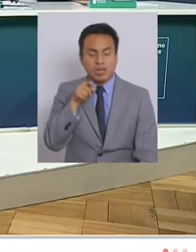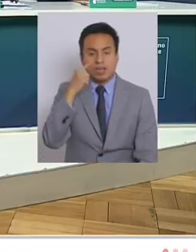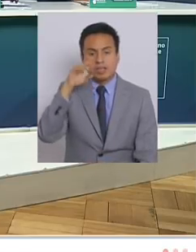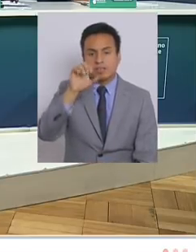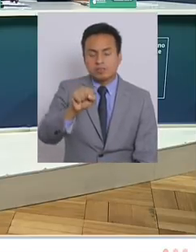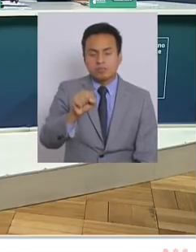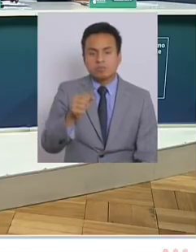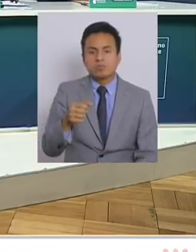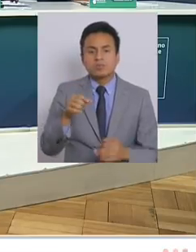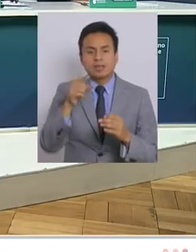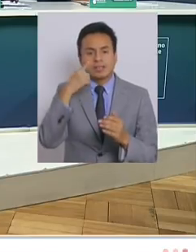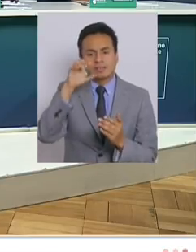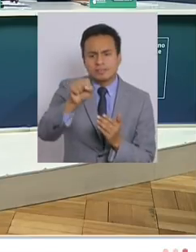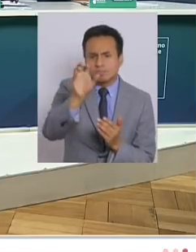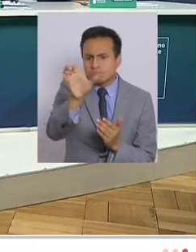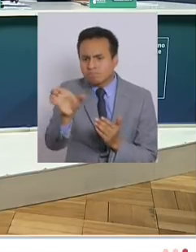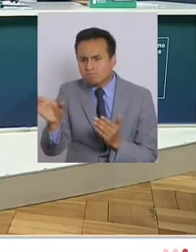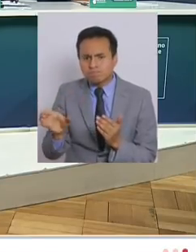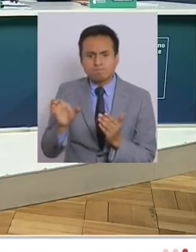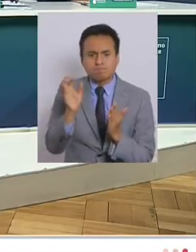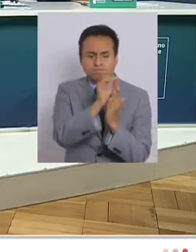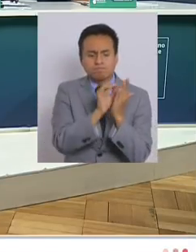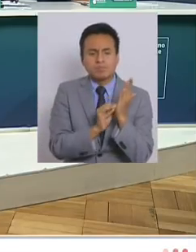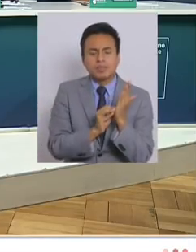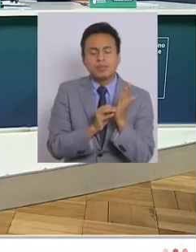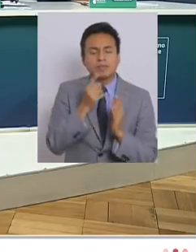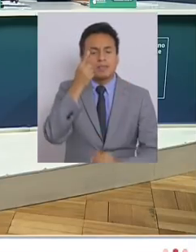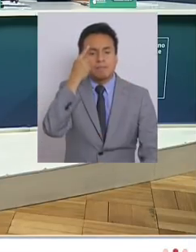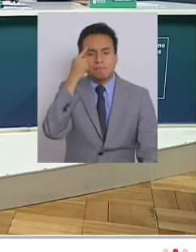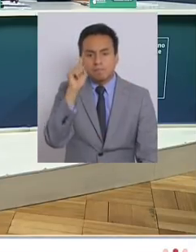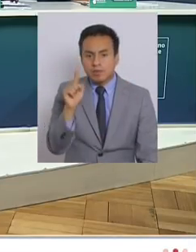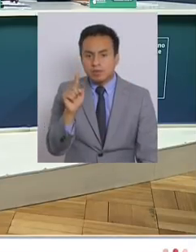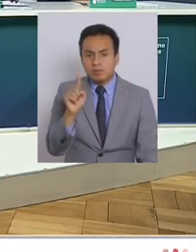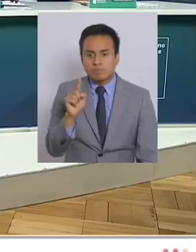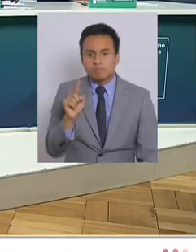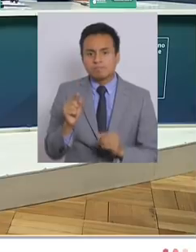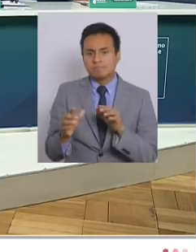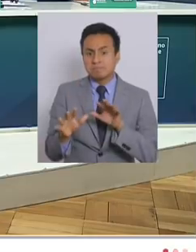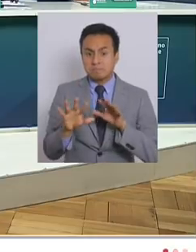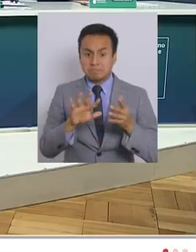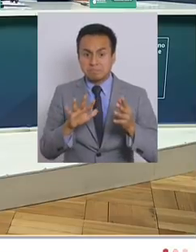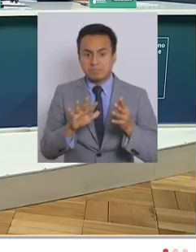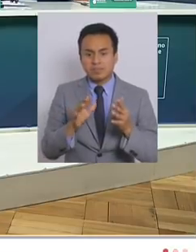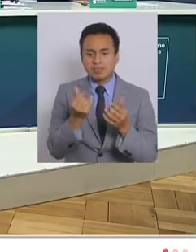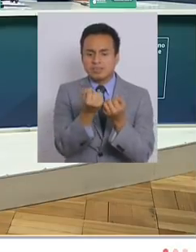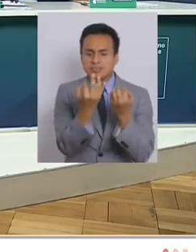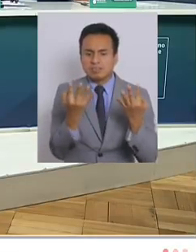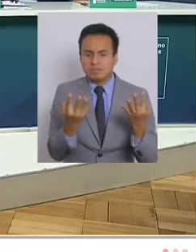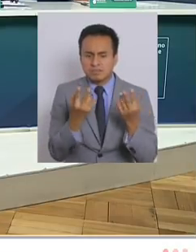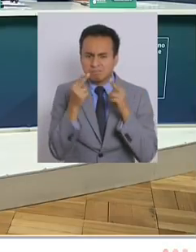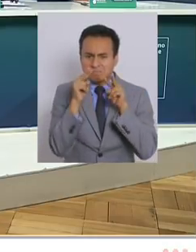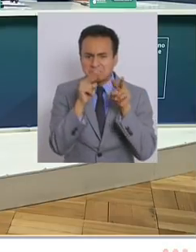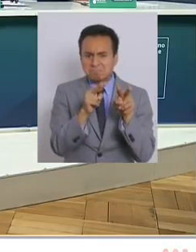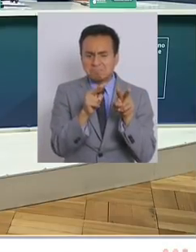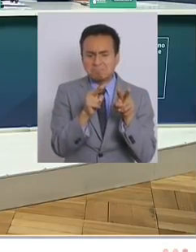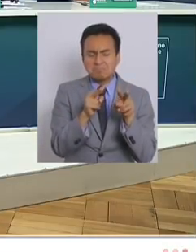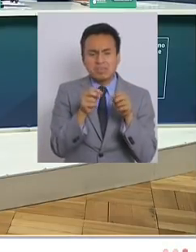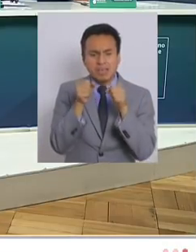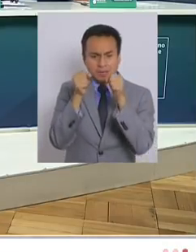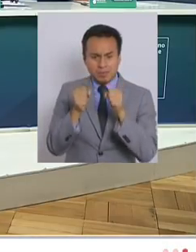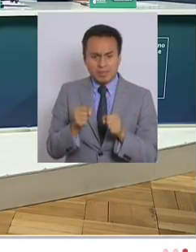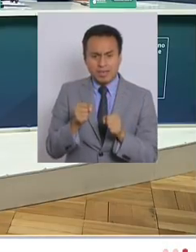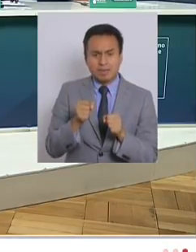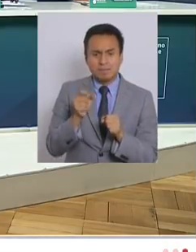detección es justamente el testeo pero también bueno pareciera ser la última cifra y todos indican que esa capacidad